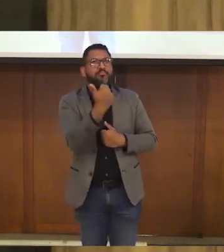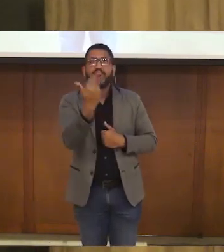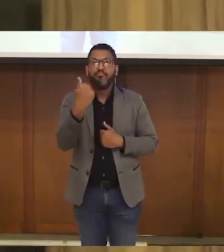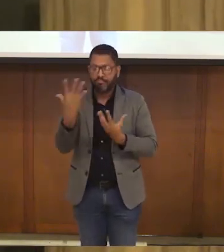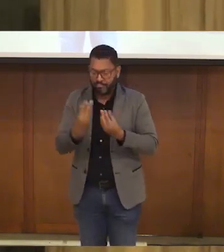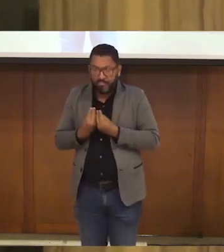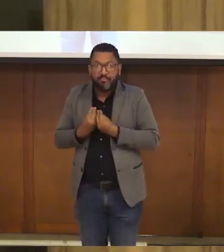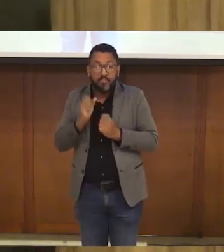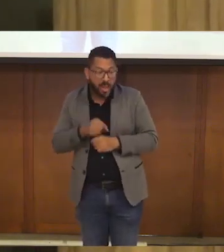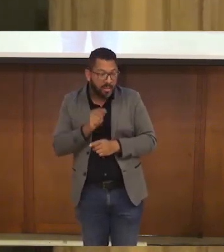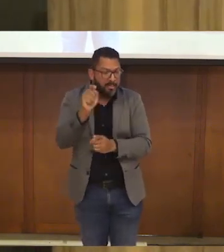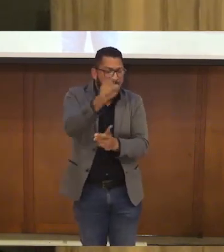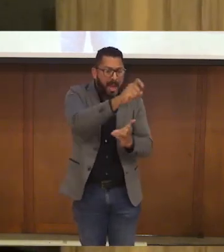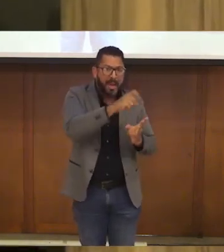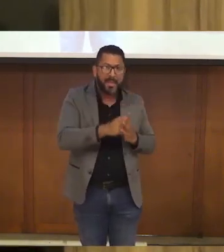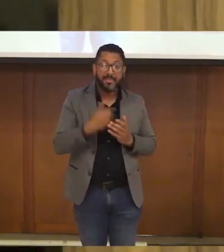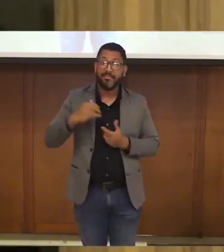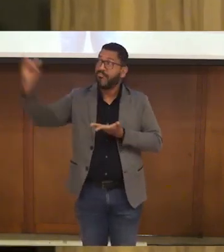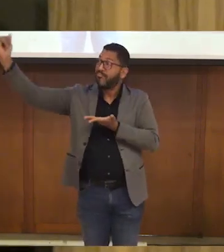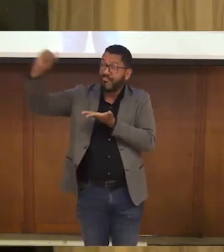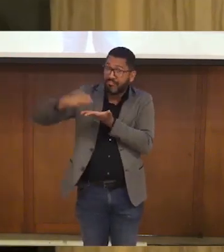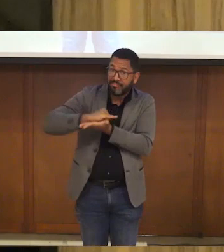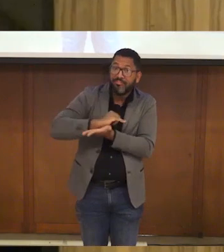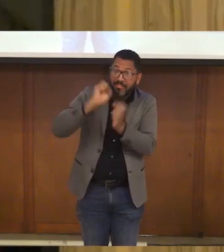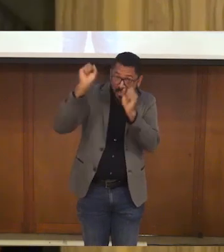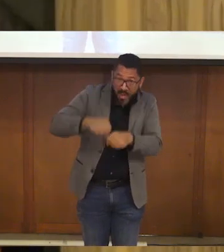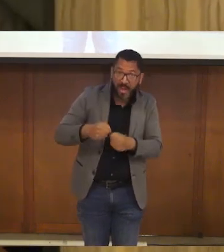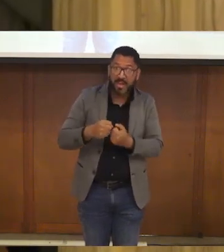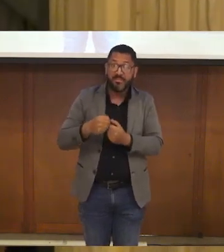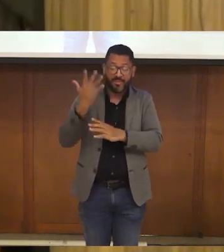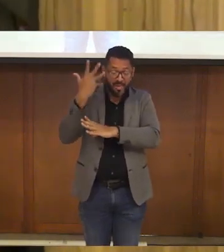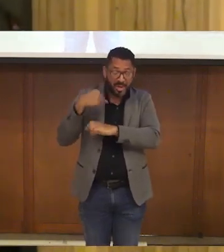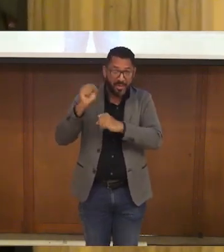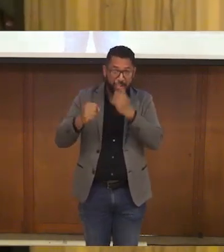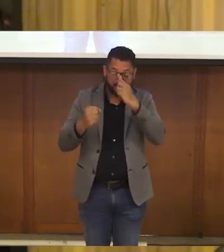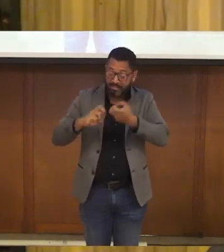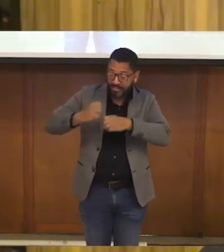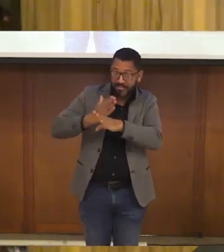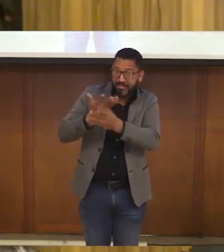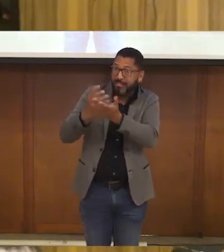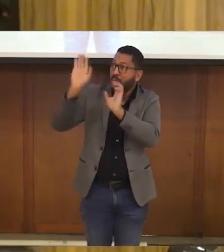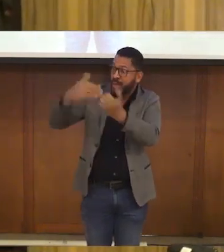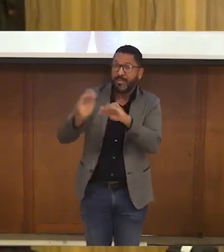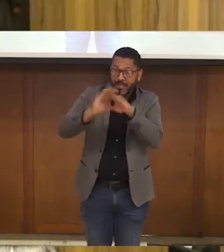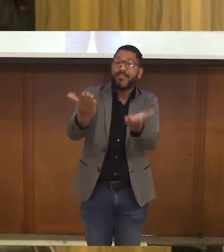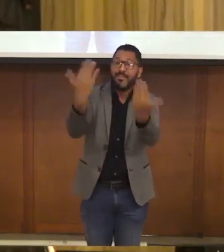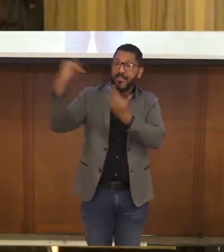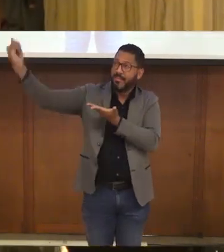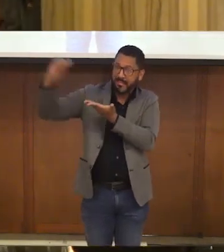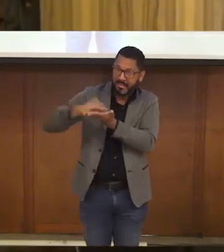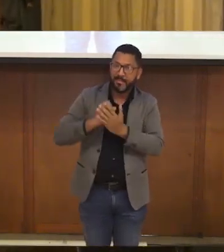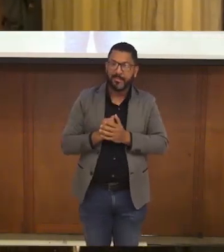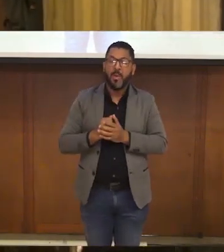y lleguen. Lo que les digo, pues tenemos la ventaja de un aeropuerto, de vuelos que van diario, entonces no hay